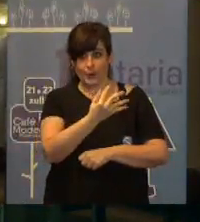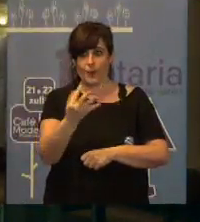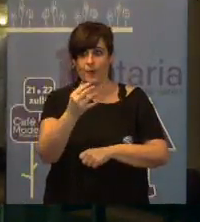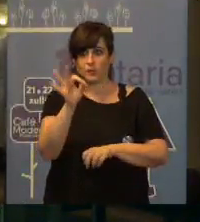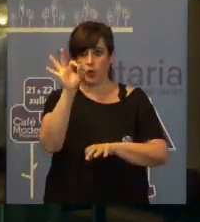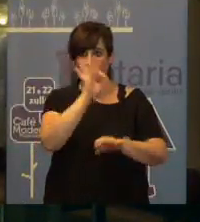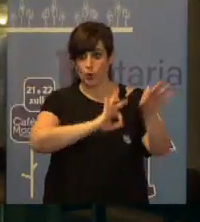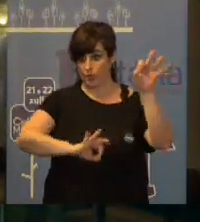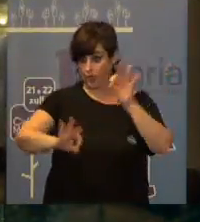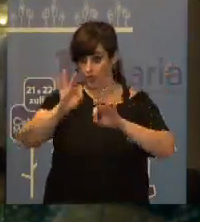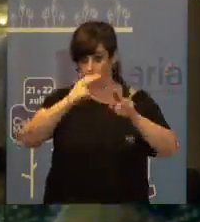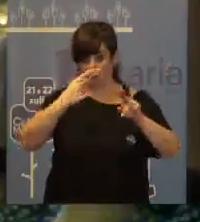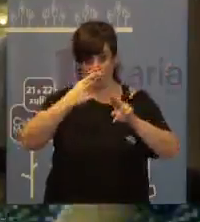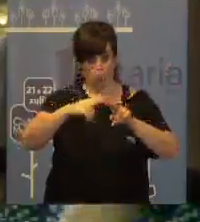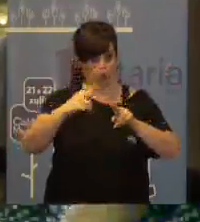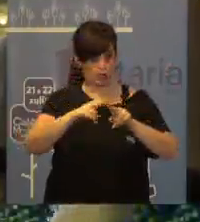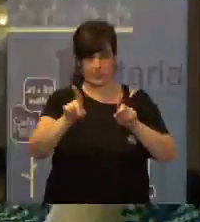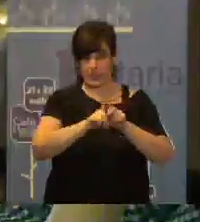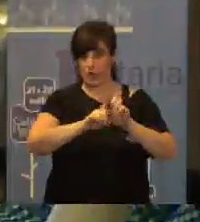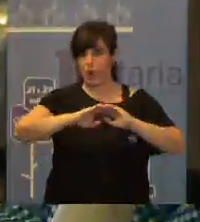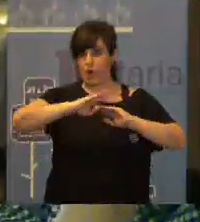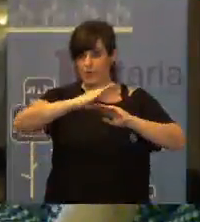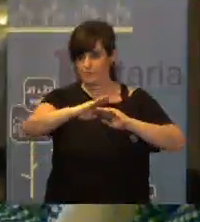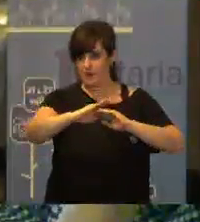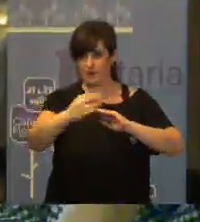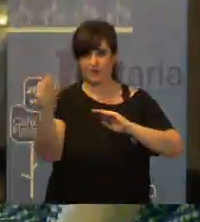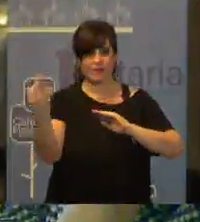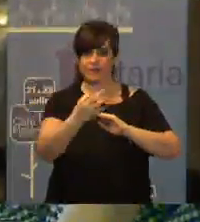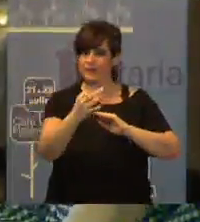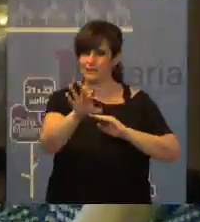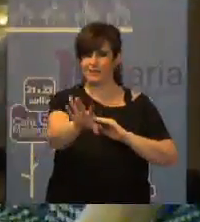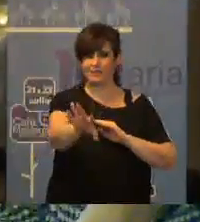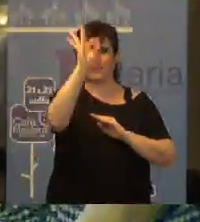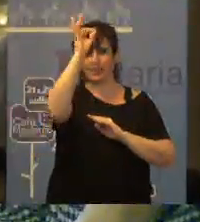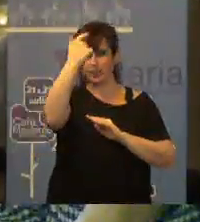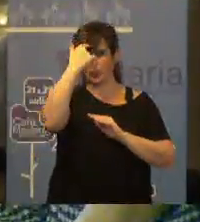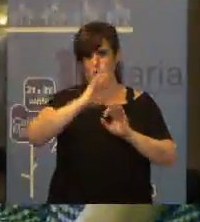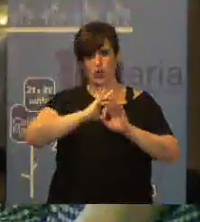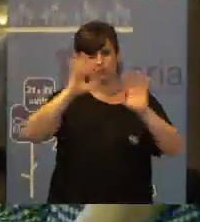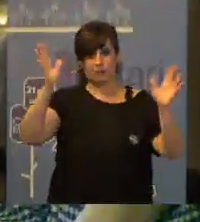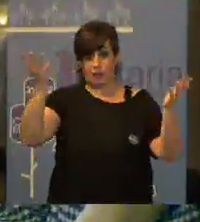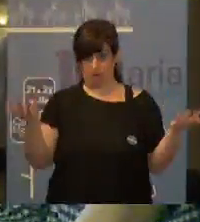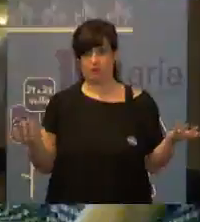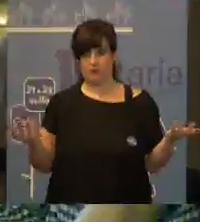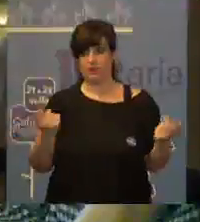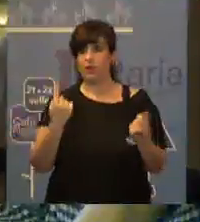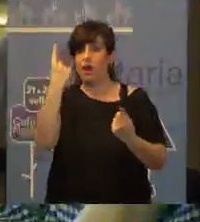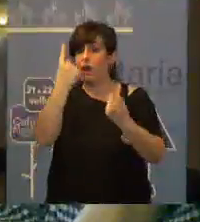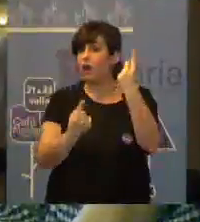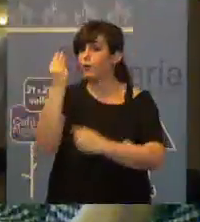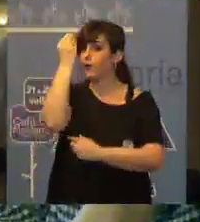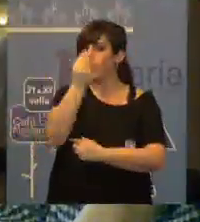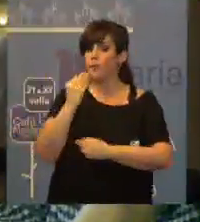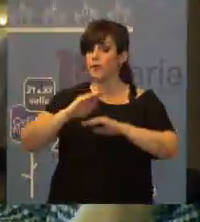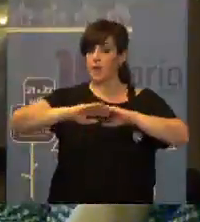organización política como é En Marea ten que definirse claramente. Hai algúns que creímos que En Marea era